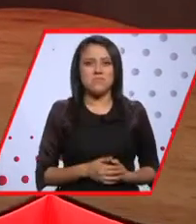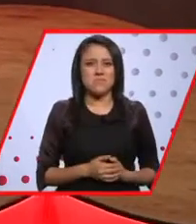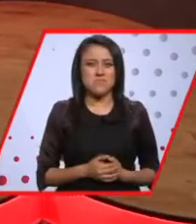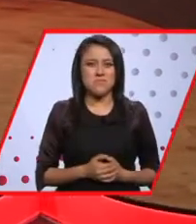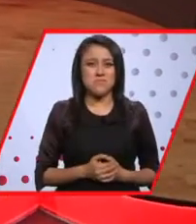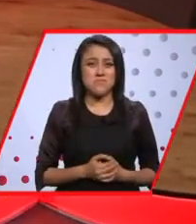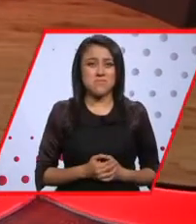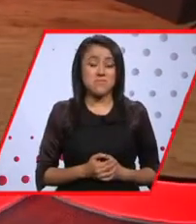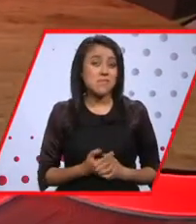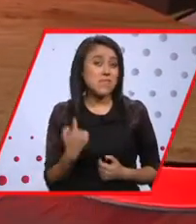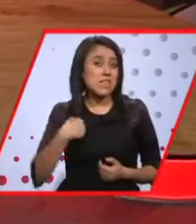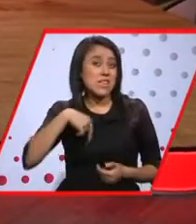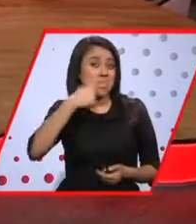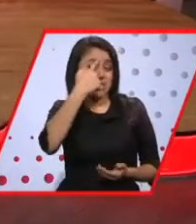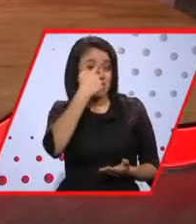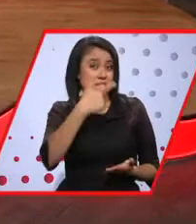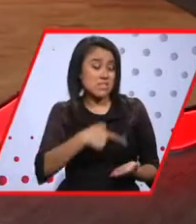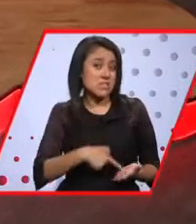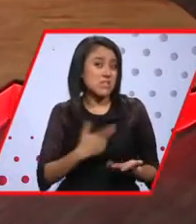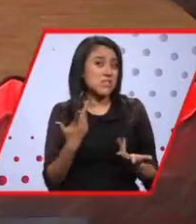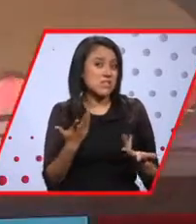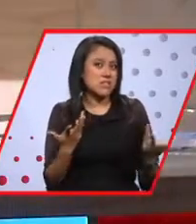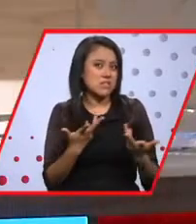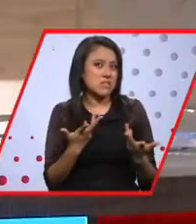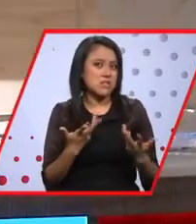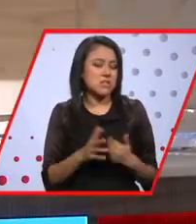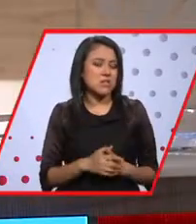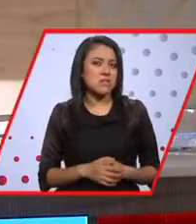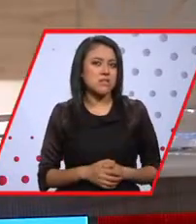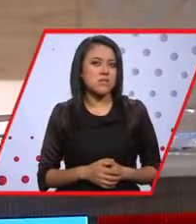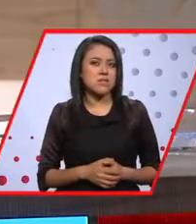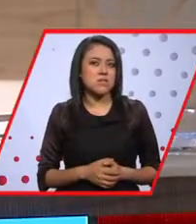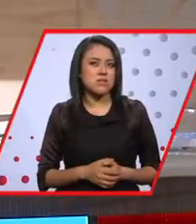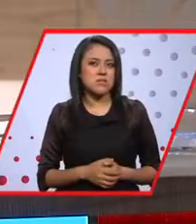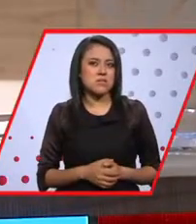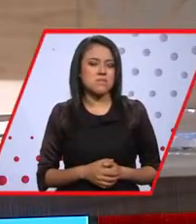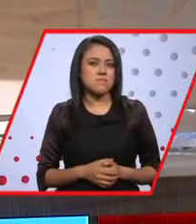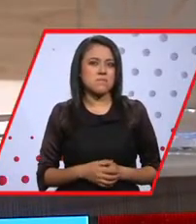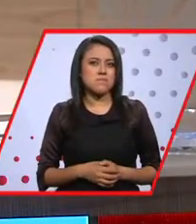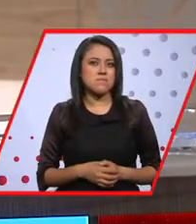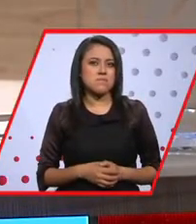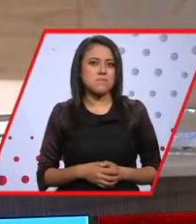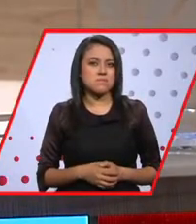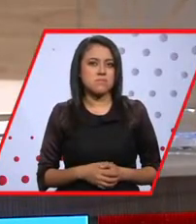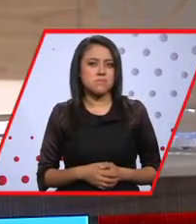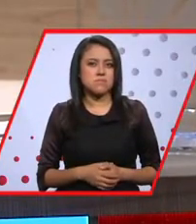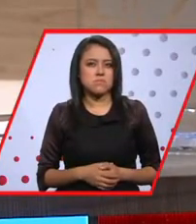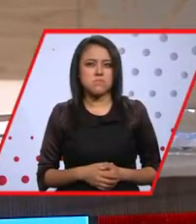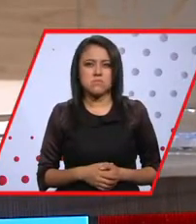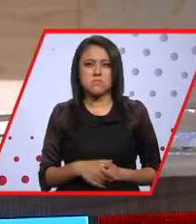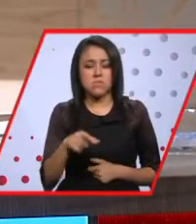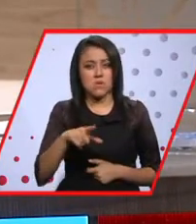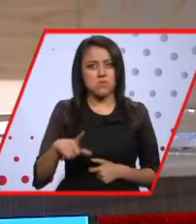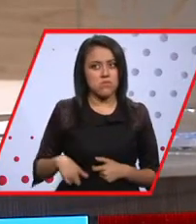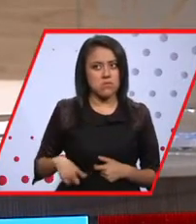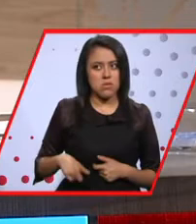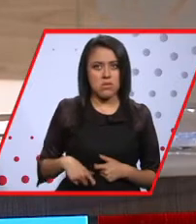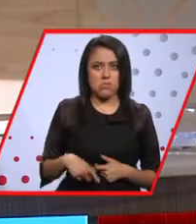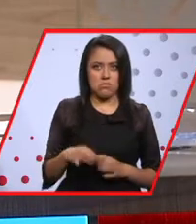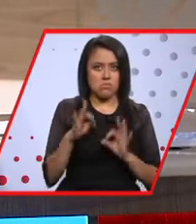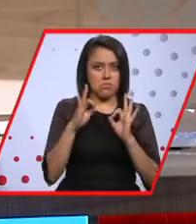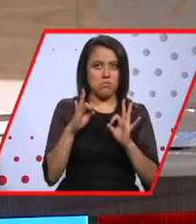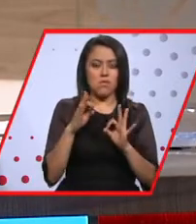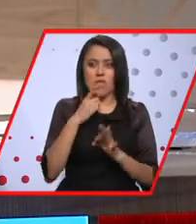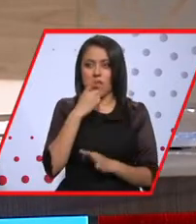¿Acaso le va a dar a Lorcopete? Así me platica y me lo pone aquí directamente. Chulada de gobernantes acá en México. Y